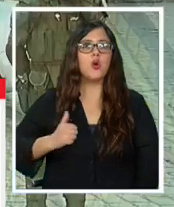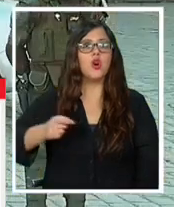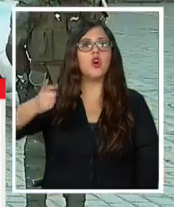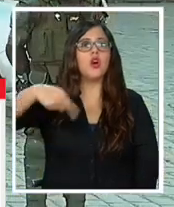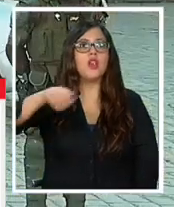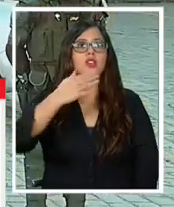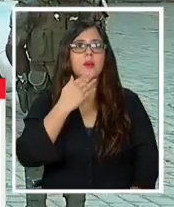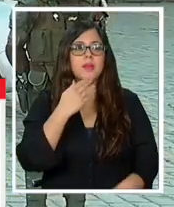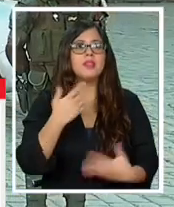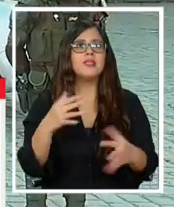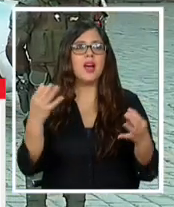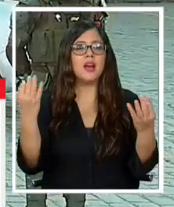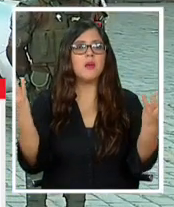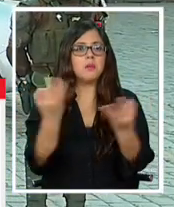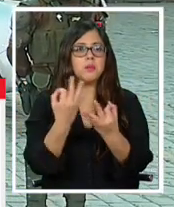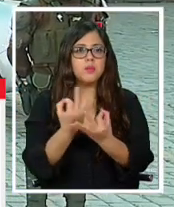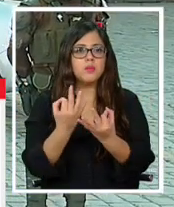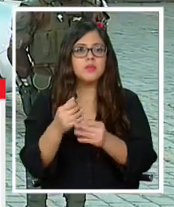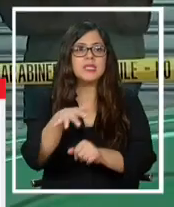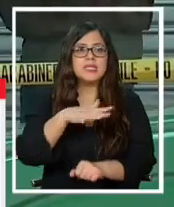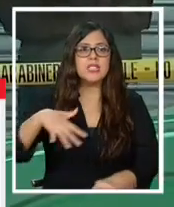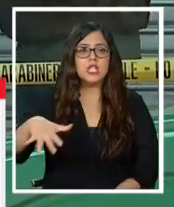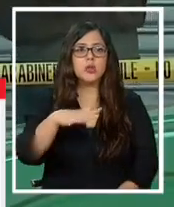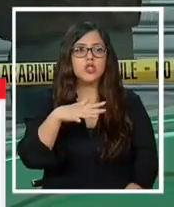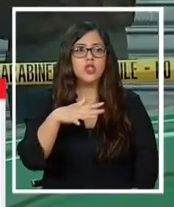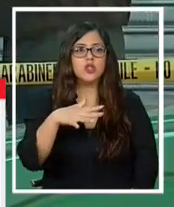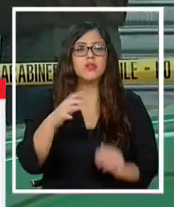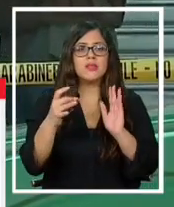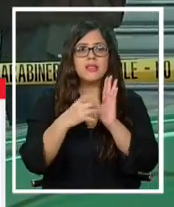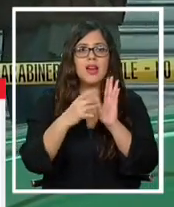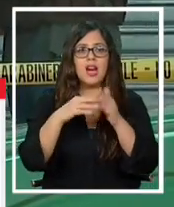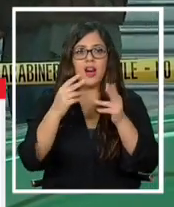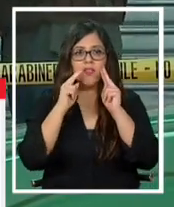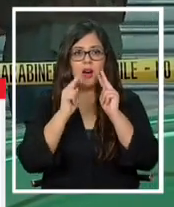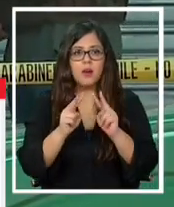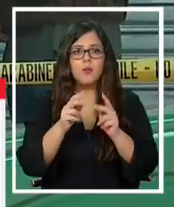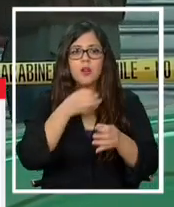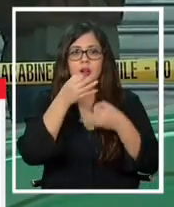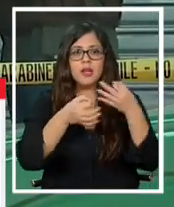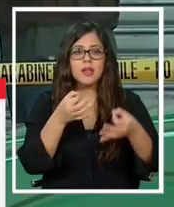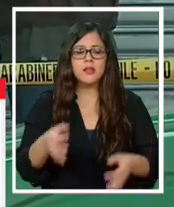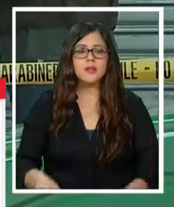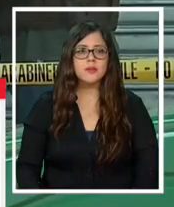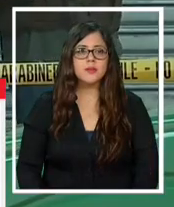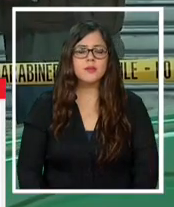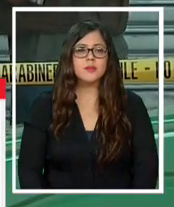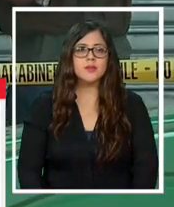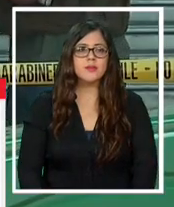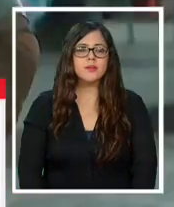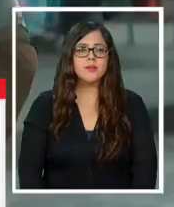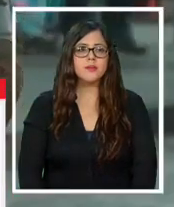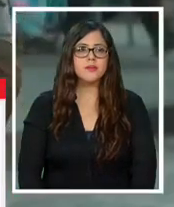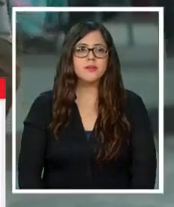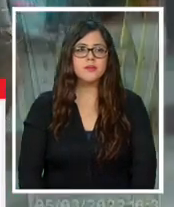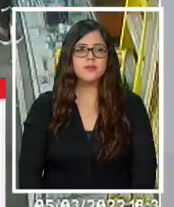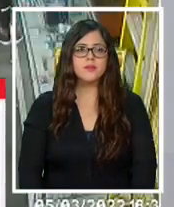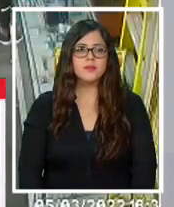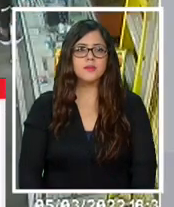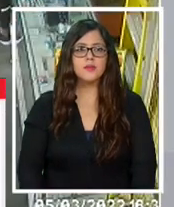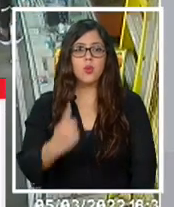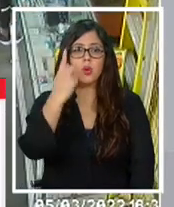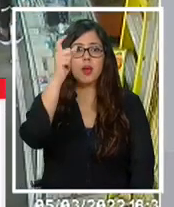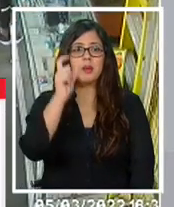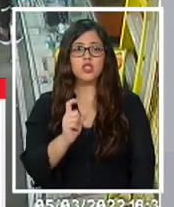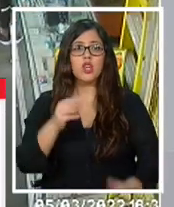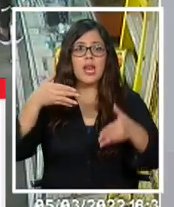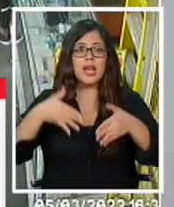entregaron también algunos antecedentes en torno a este crimen. Vamos a revisar parte de esas declaraciones. Una persona de